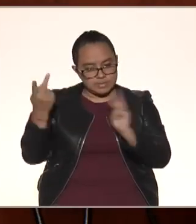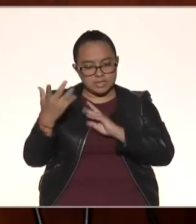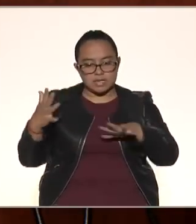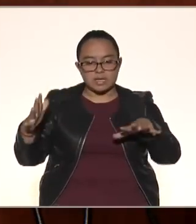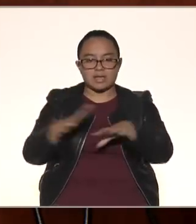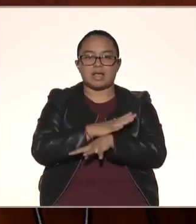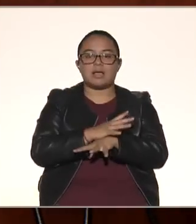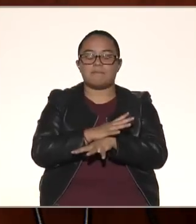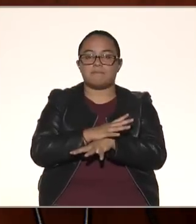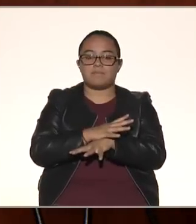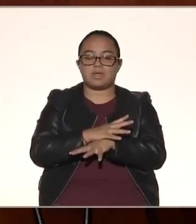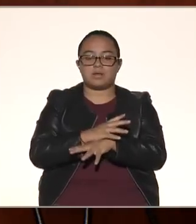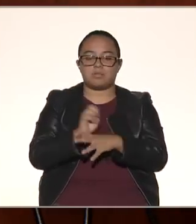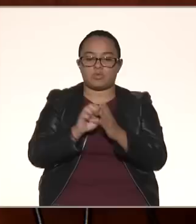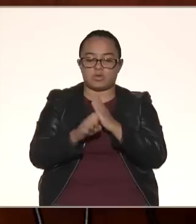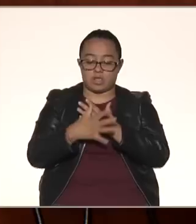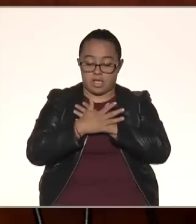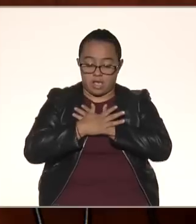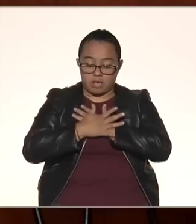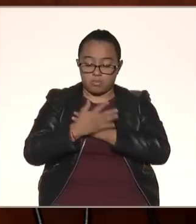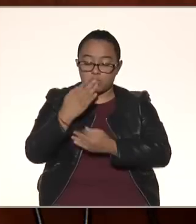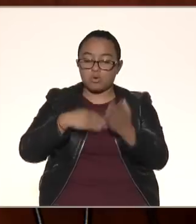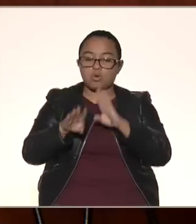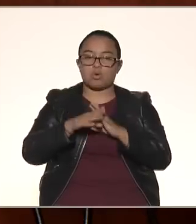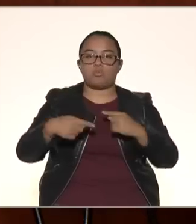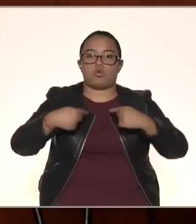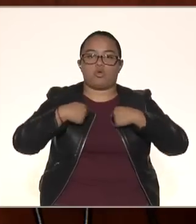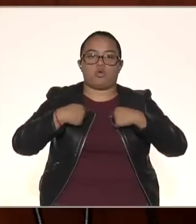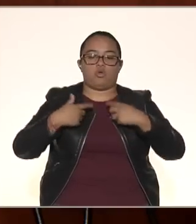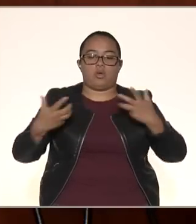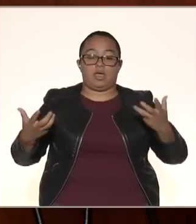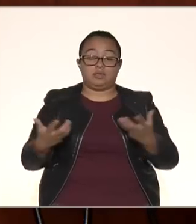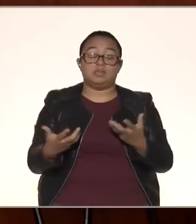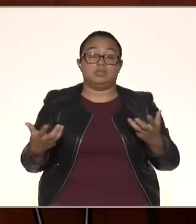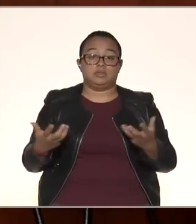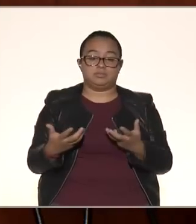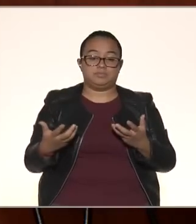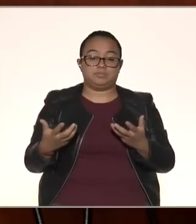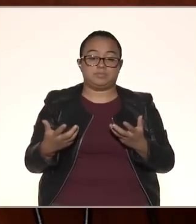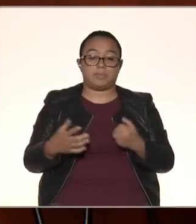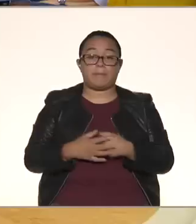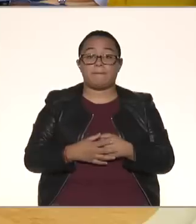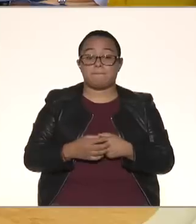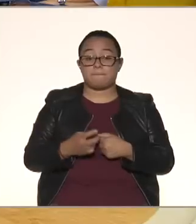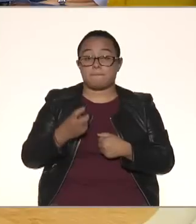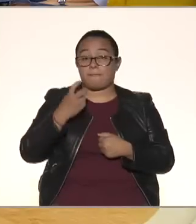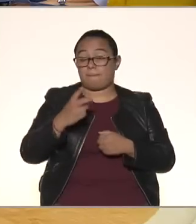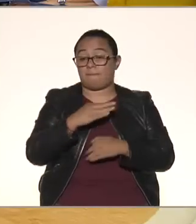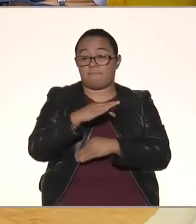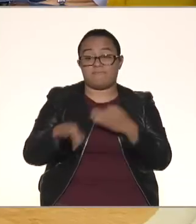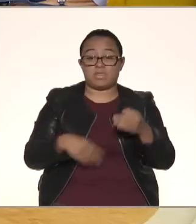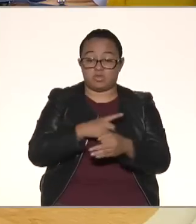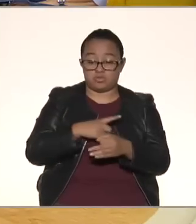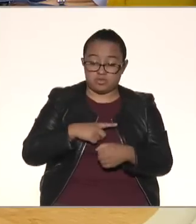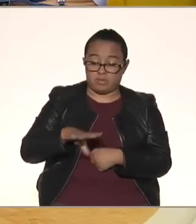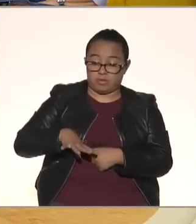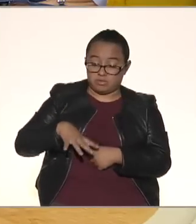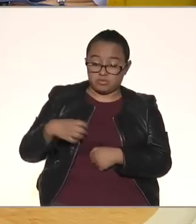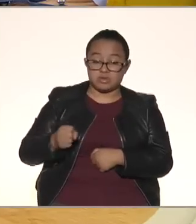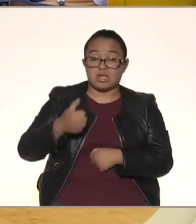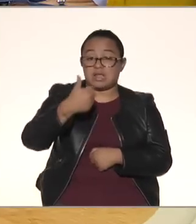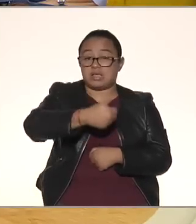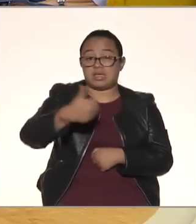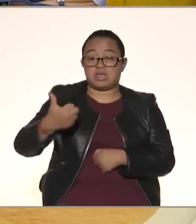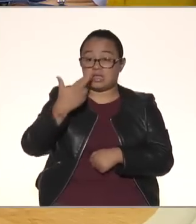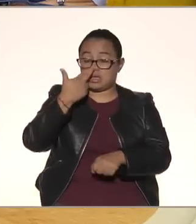del amor, como decían, viene de uno, entonces es trabajo de todos, creo que tenemos la responsabilidad